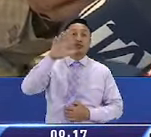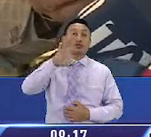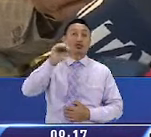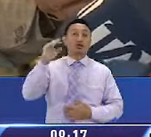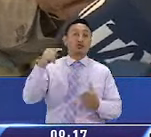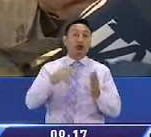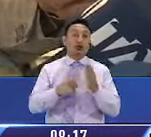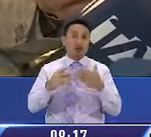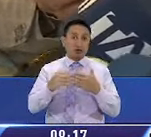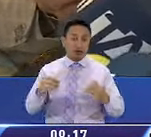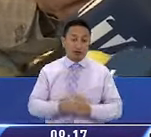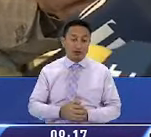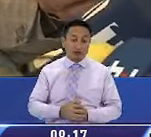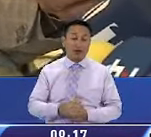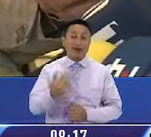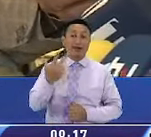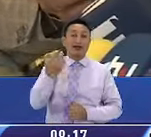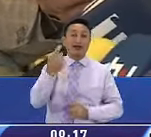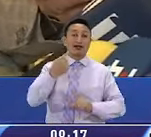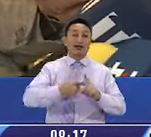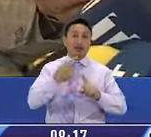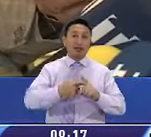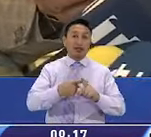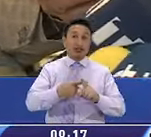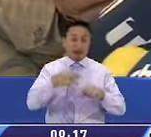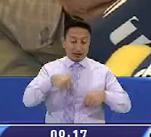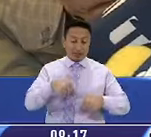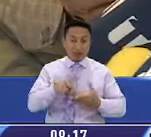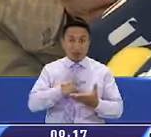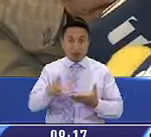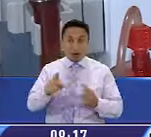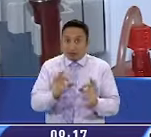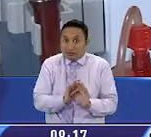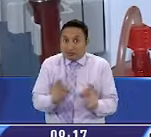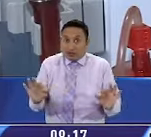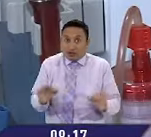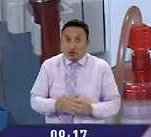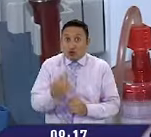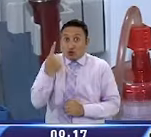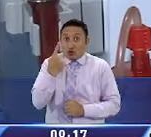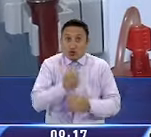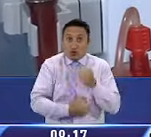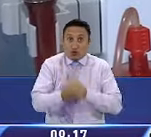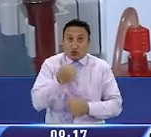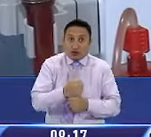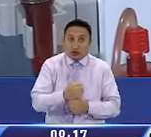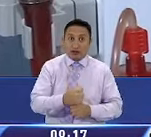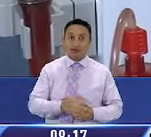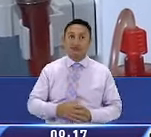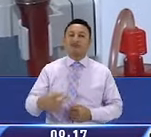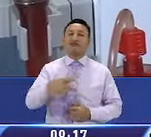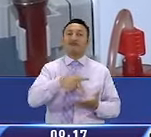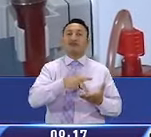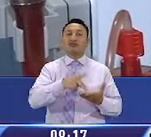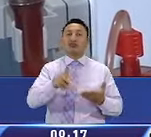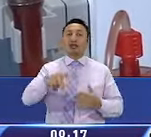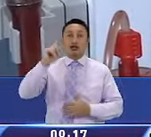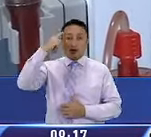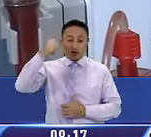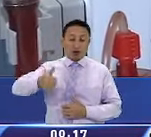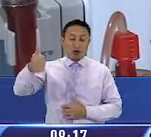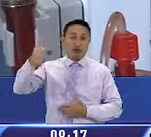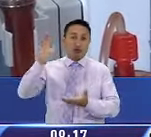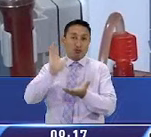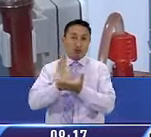$25.500.000, 13 meses de servicio desde junio del 2023. Las dializadoras impagas aseguran que el Estado y el